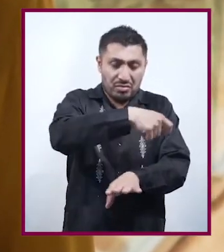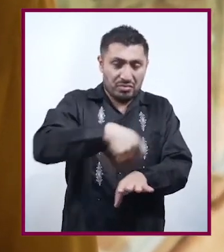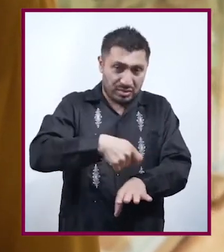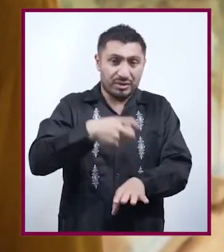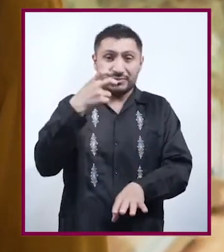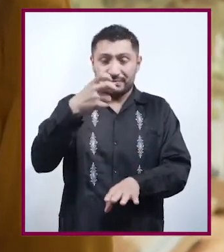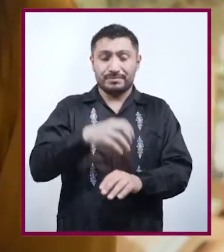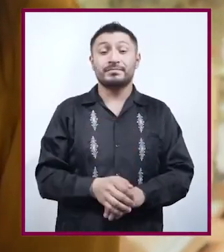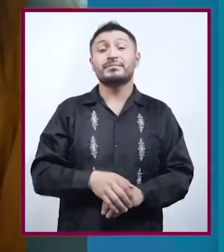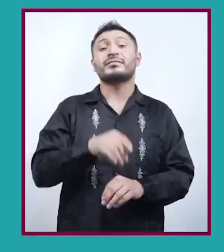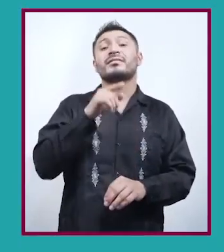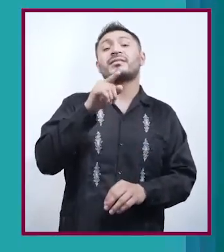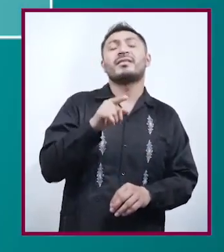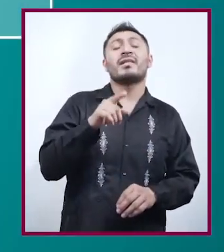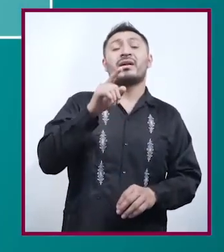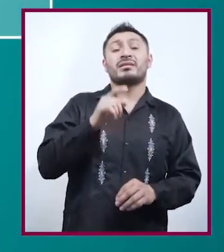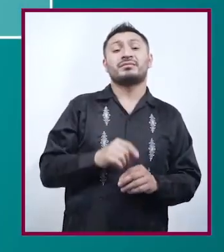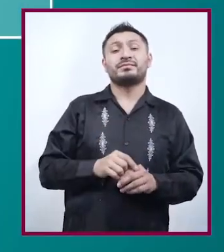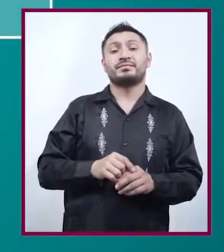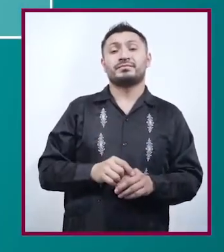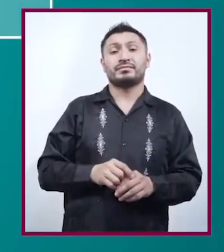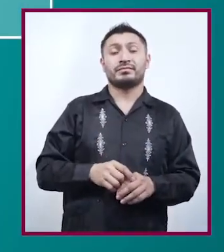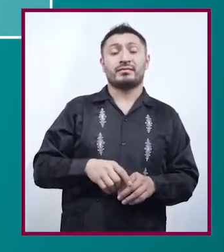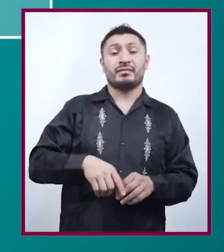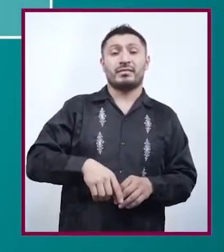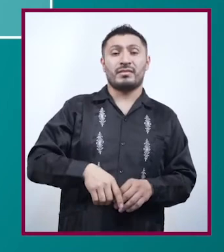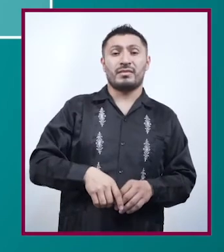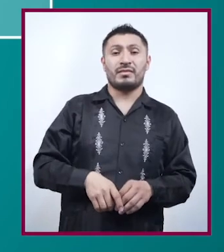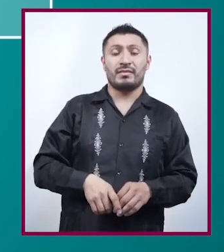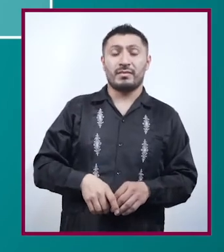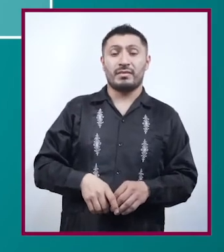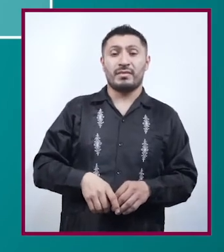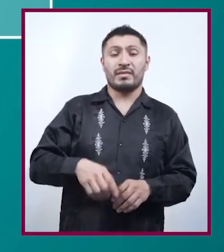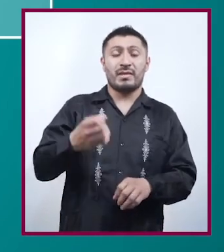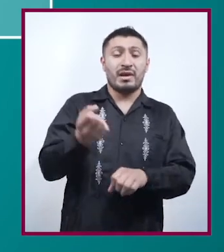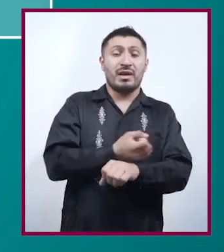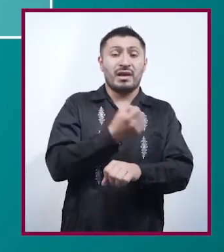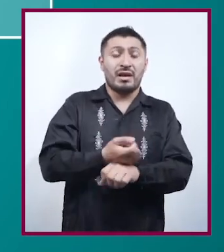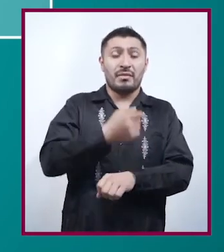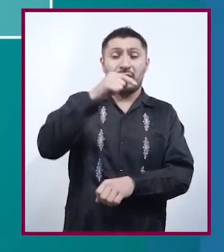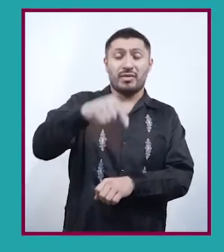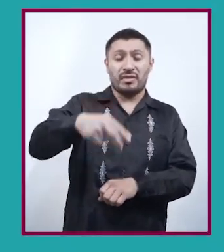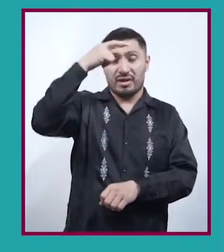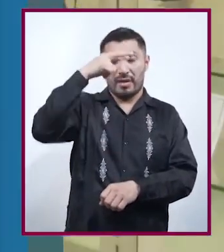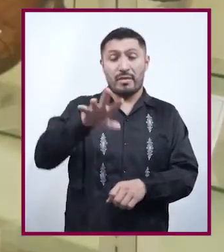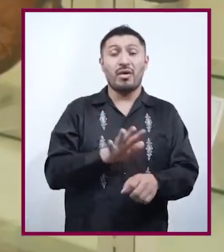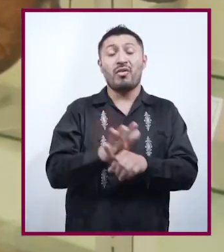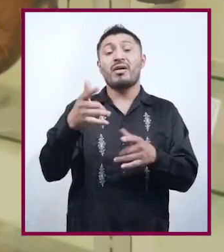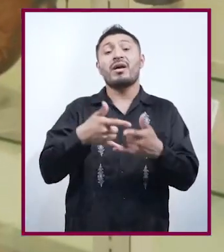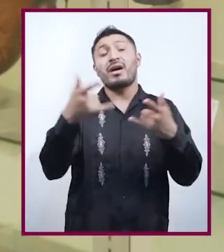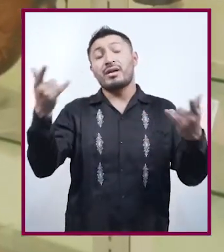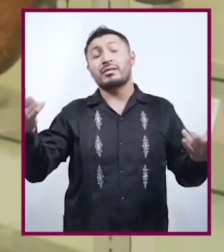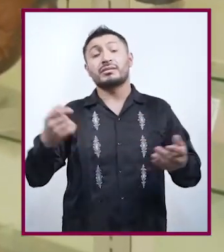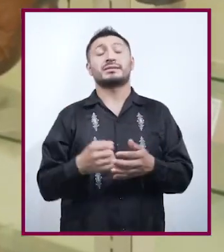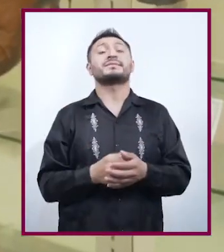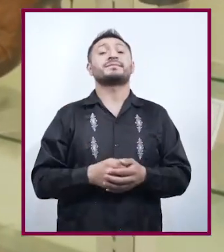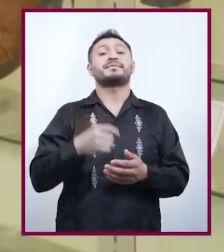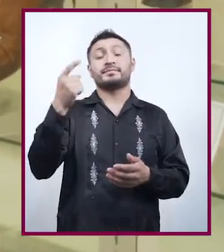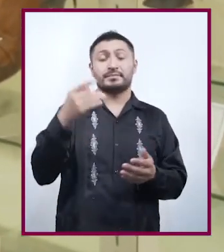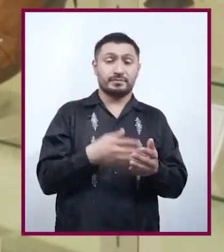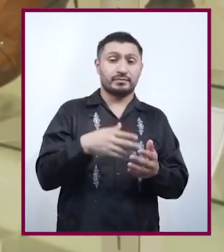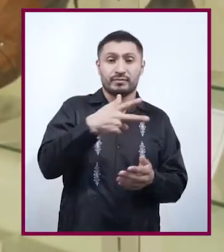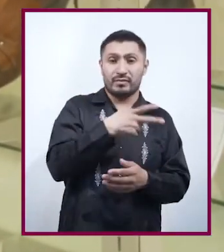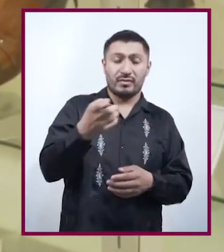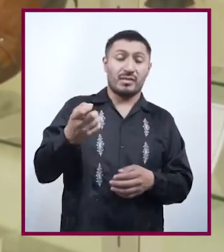se anuda con agujeta. ¿Qué nos pueden decir los zapatos de la historia de México? Pues en 1800 llegan